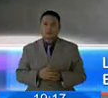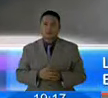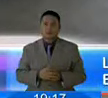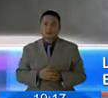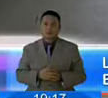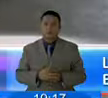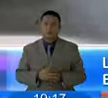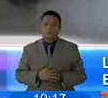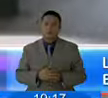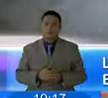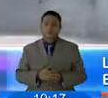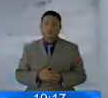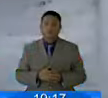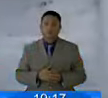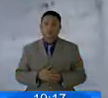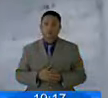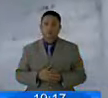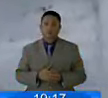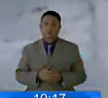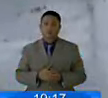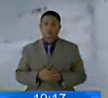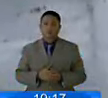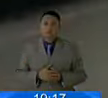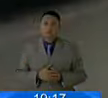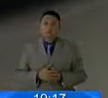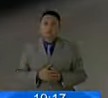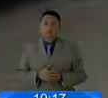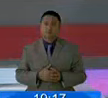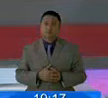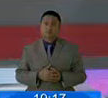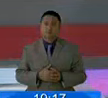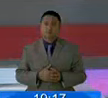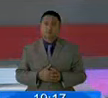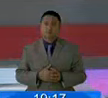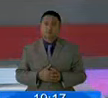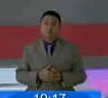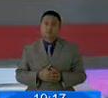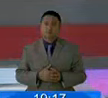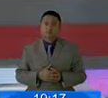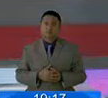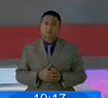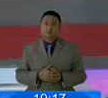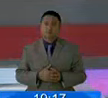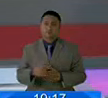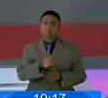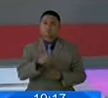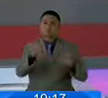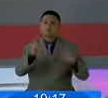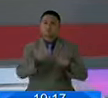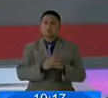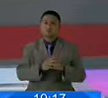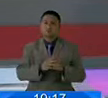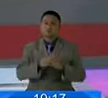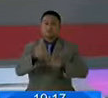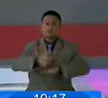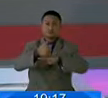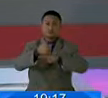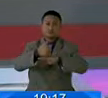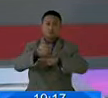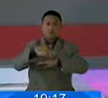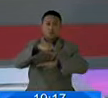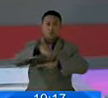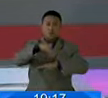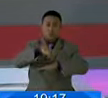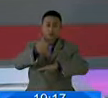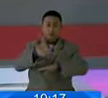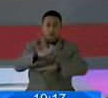Desde la provincia de Manabí, informó Johnny Armendáriz. Sobre este tema, la gobernación de Manabí declaró el estado de